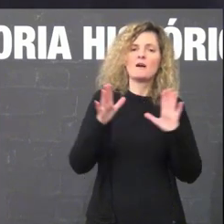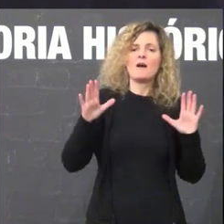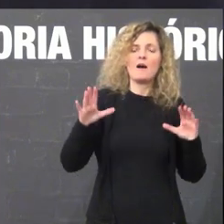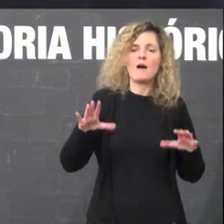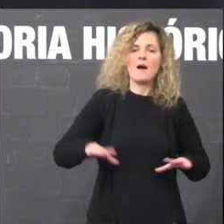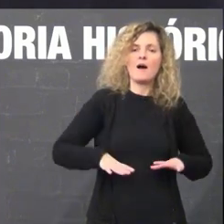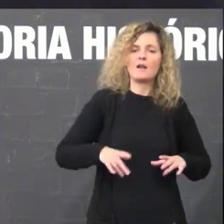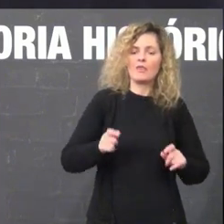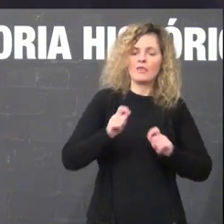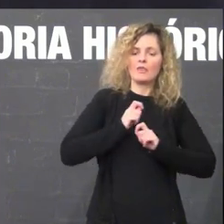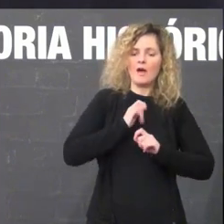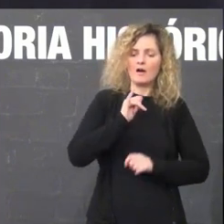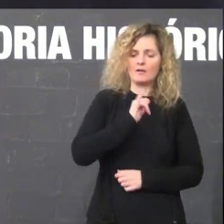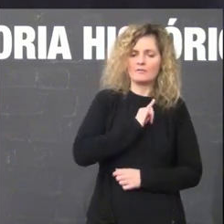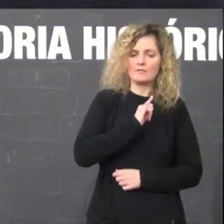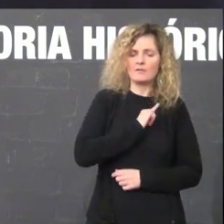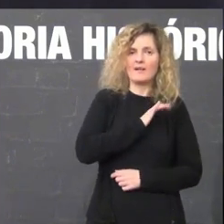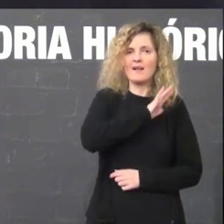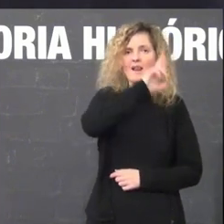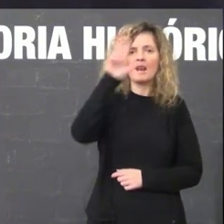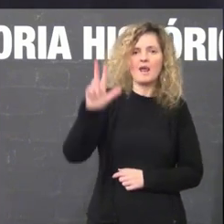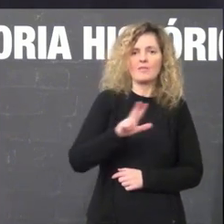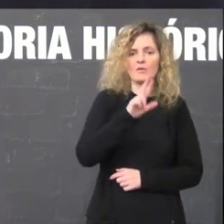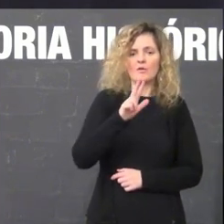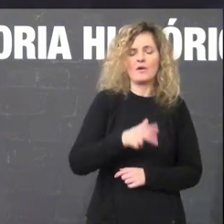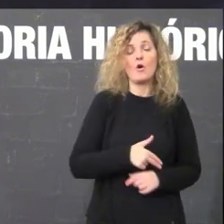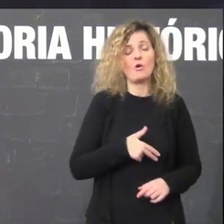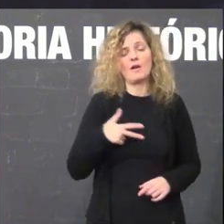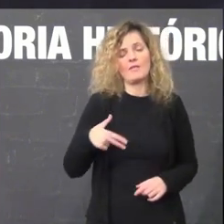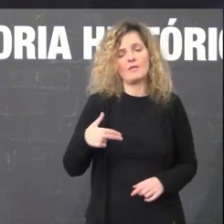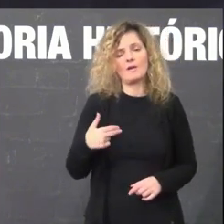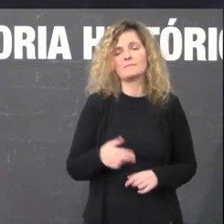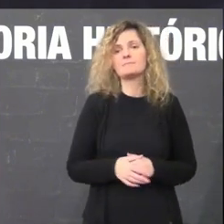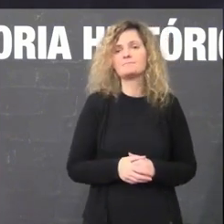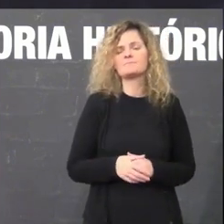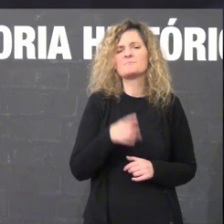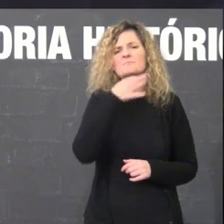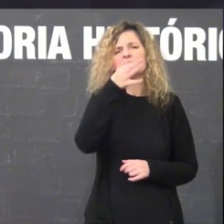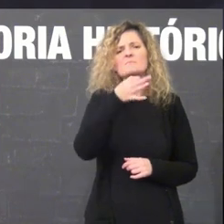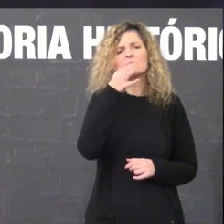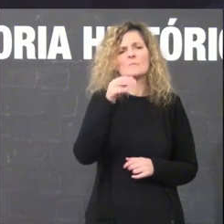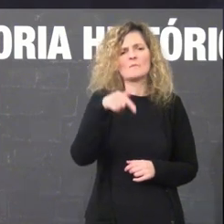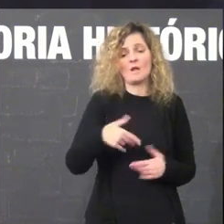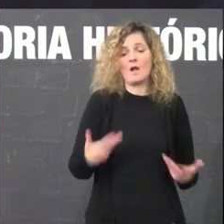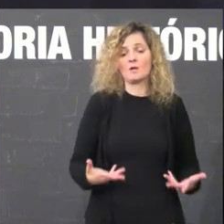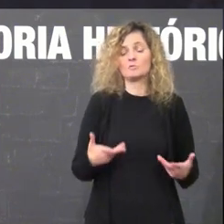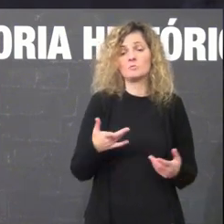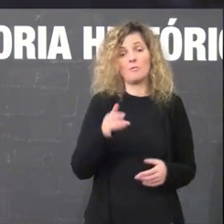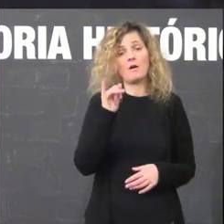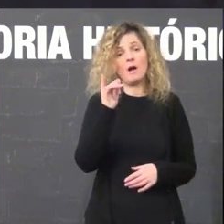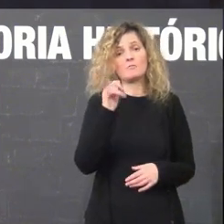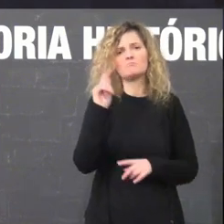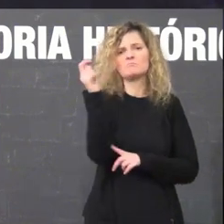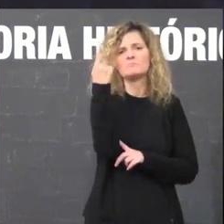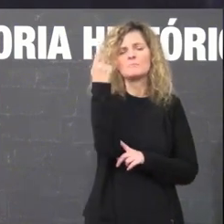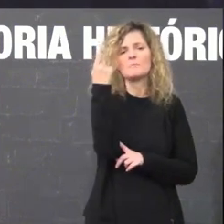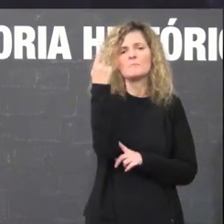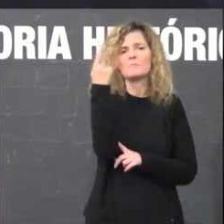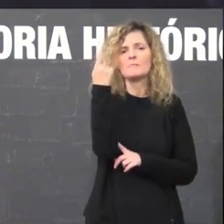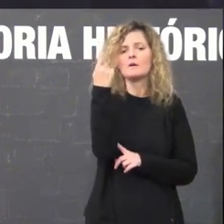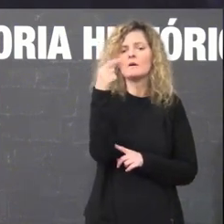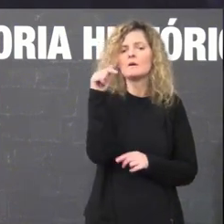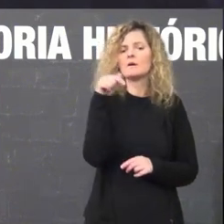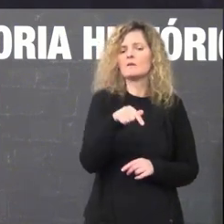argentino da lugar a una identidad nacional pero ese relato que existe hoy en Argentina y que se ha conquistado no fue